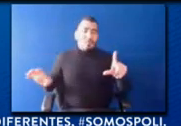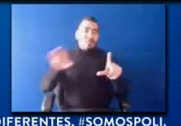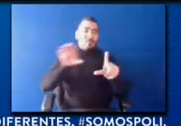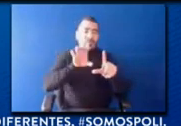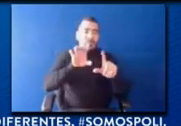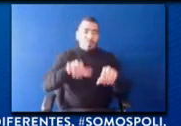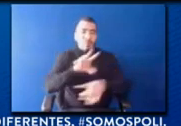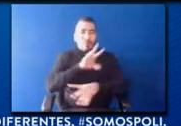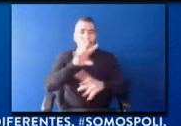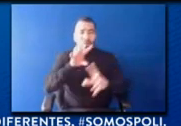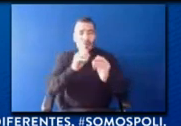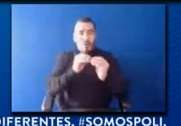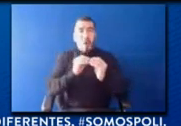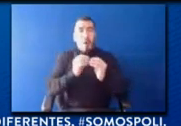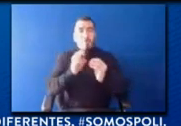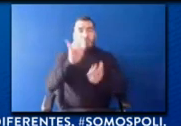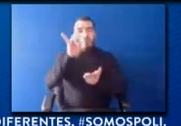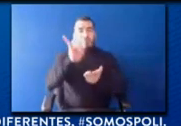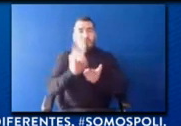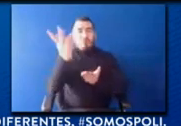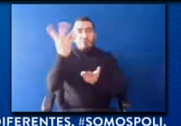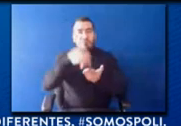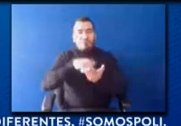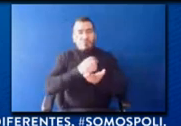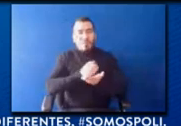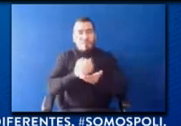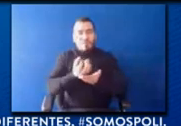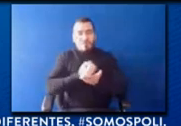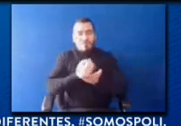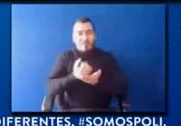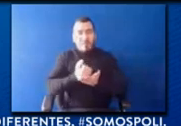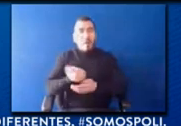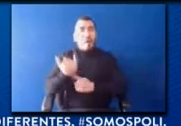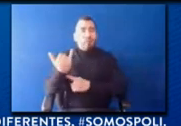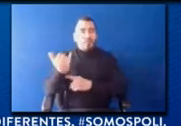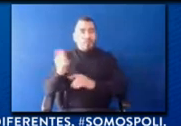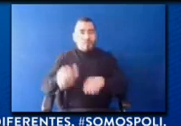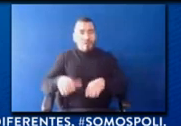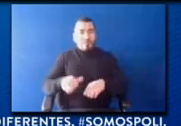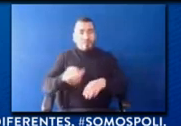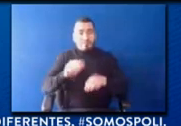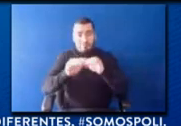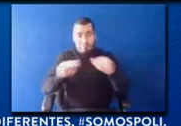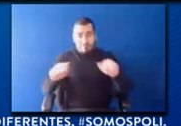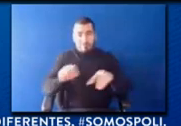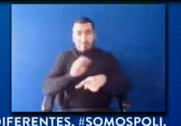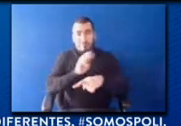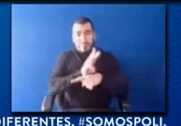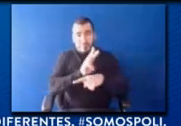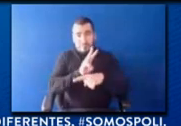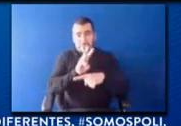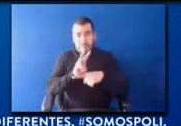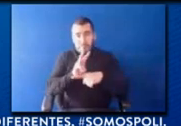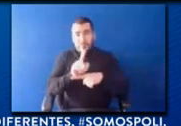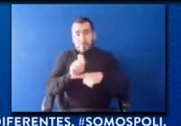en breves la presentación hecha por el Superintendente Financiero. Les recordamos, la página es